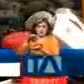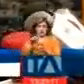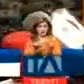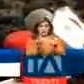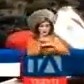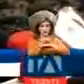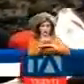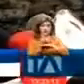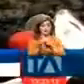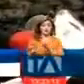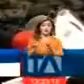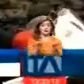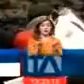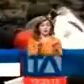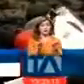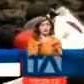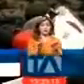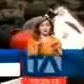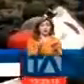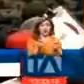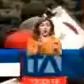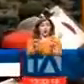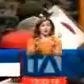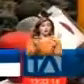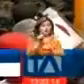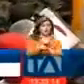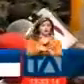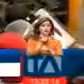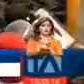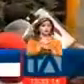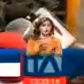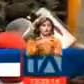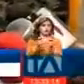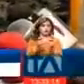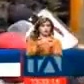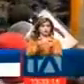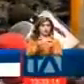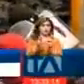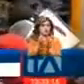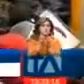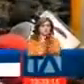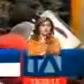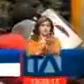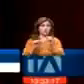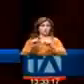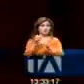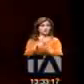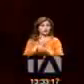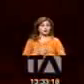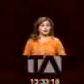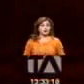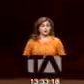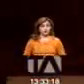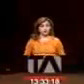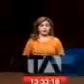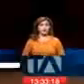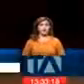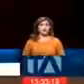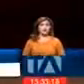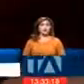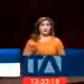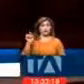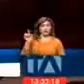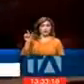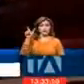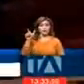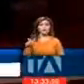utilicen este producto, con todos los controles, con todas las regulaciones que están colocadas en el proyecto, lo puedan hacer. También recibieron a Thomas